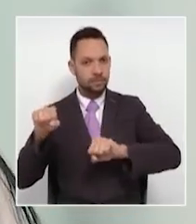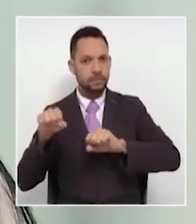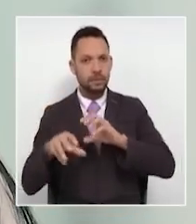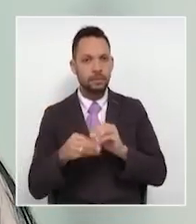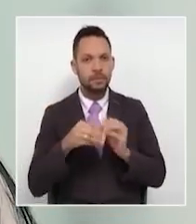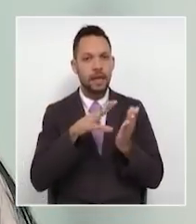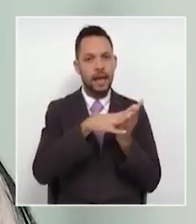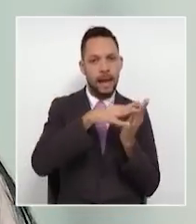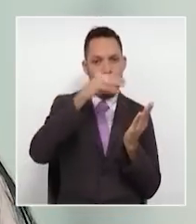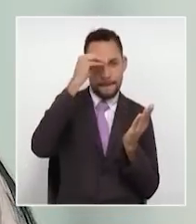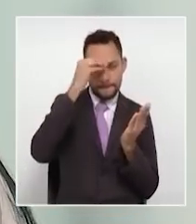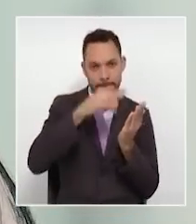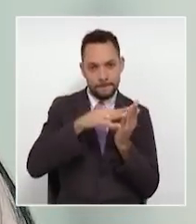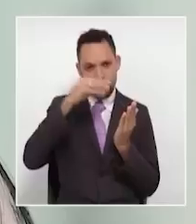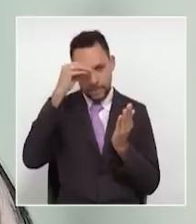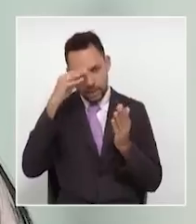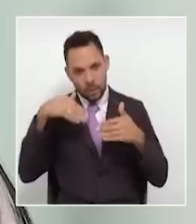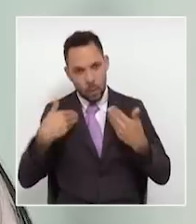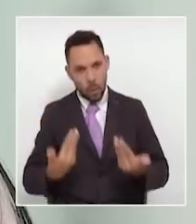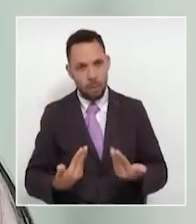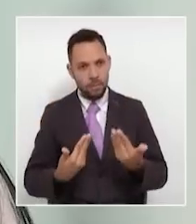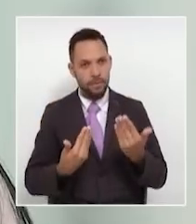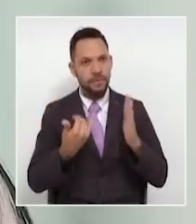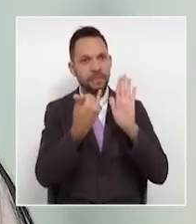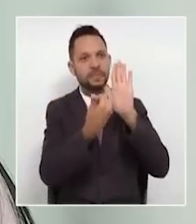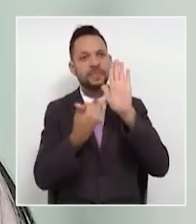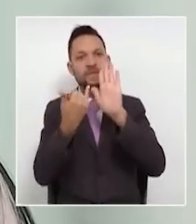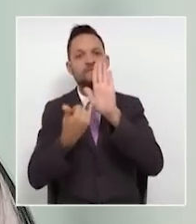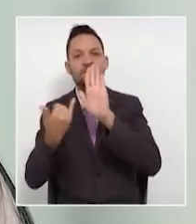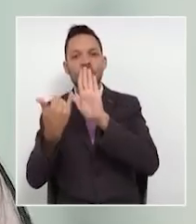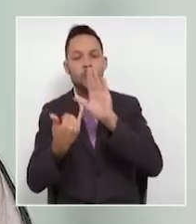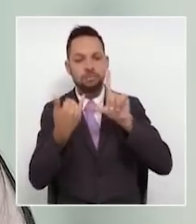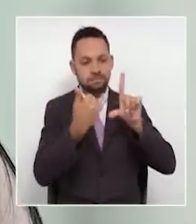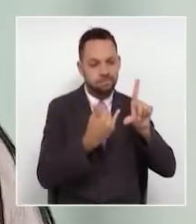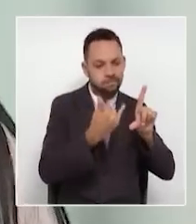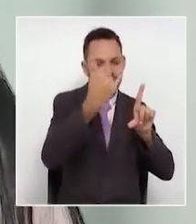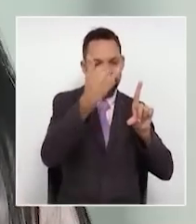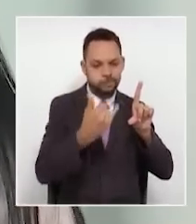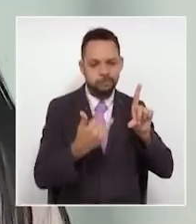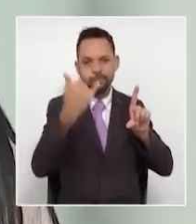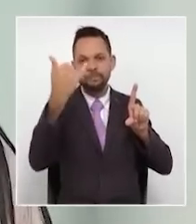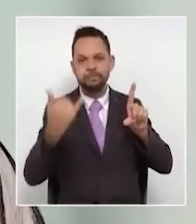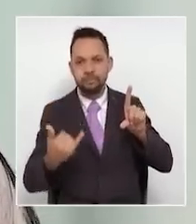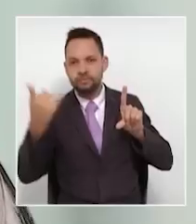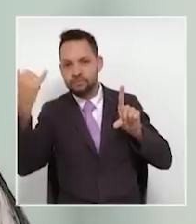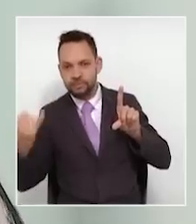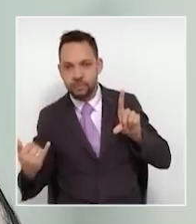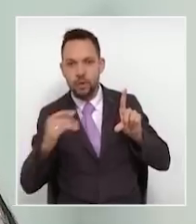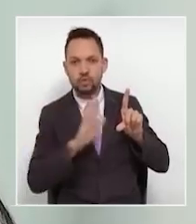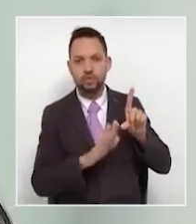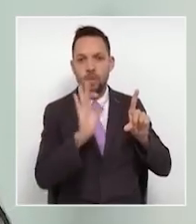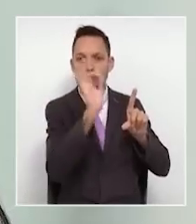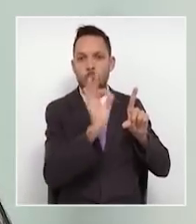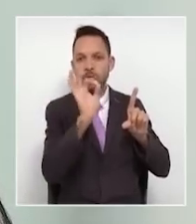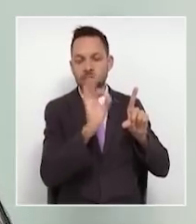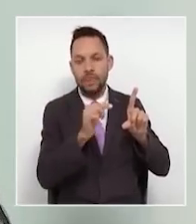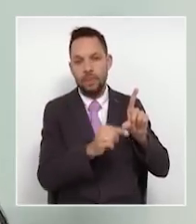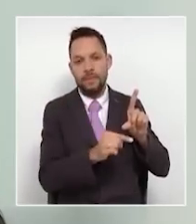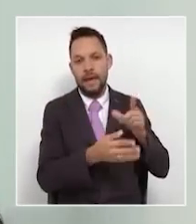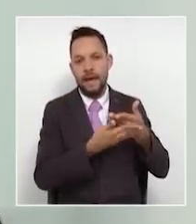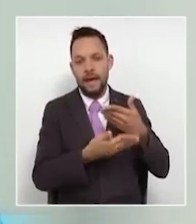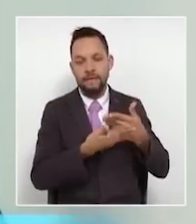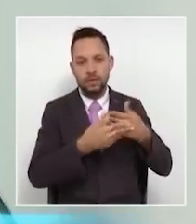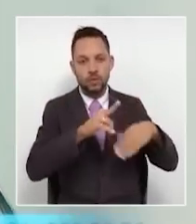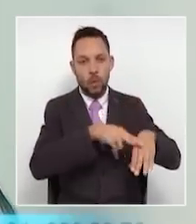esto a partir de gráficas y también a partir de porcentajes los cuales se determinan hablando una población normal